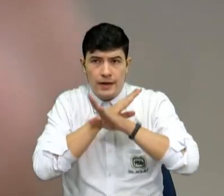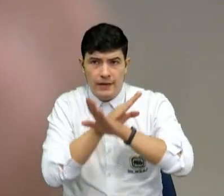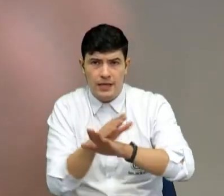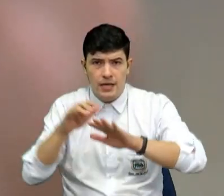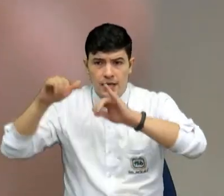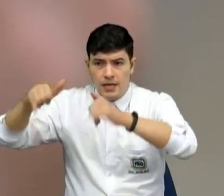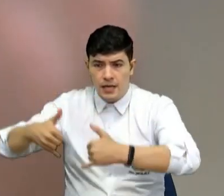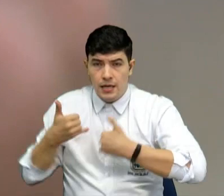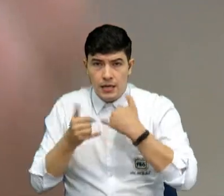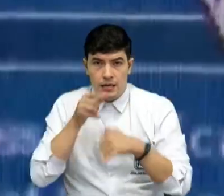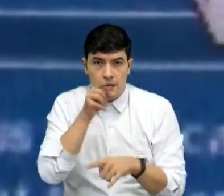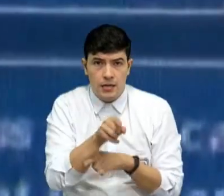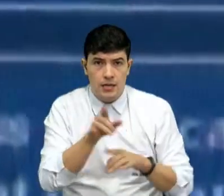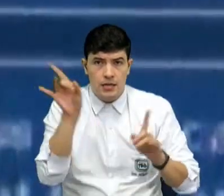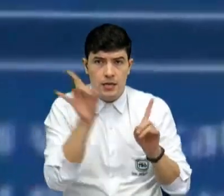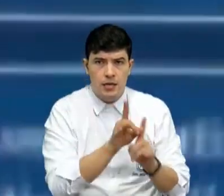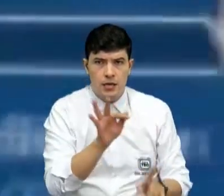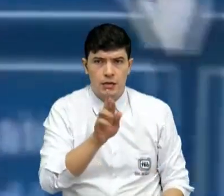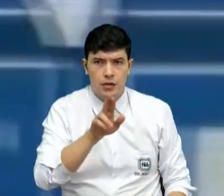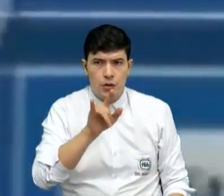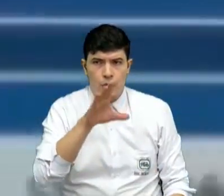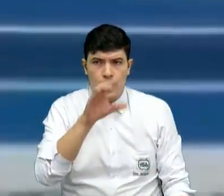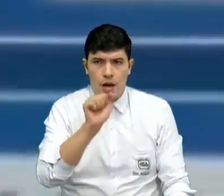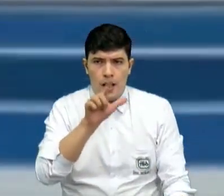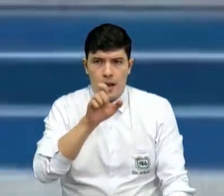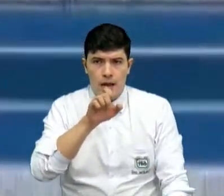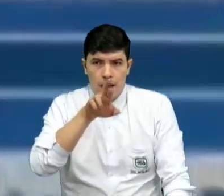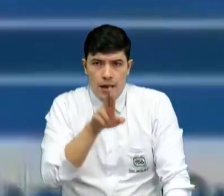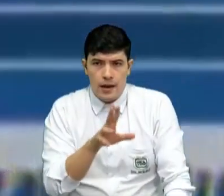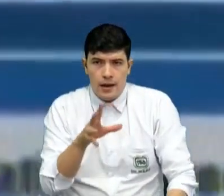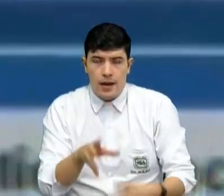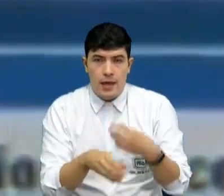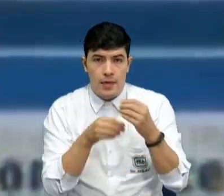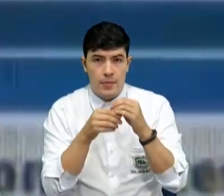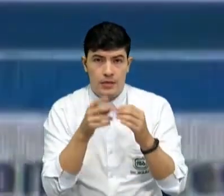estafa es descargar Truecaller y mantener en reserva toda su información bancaria.